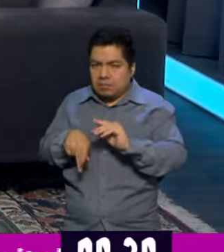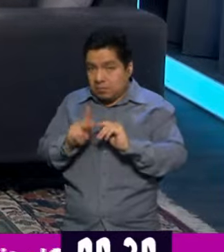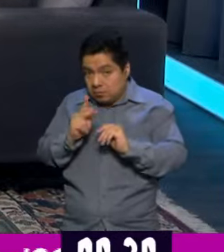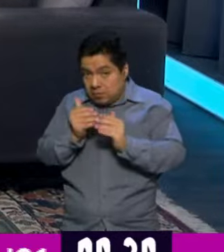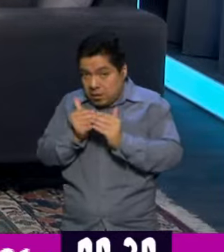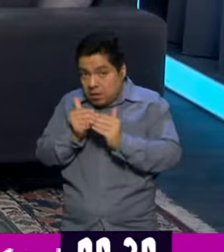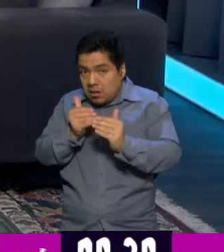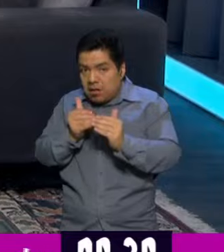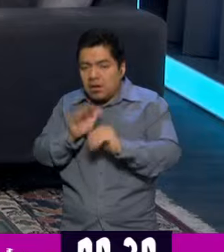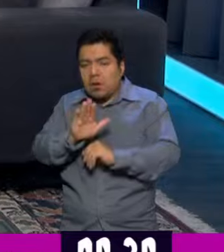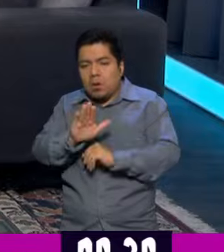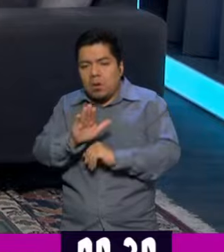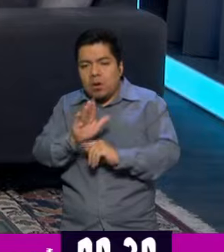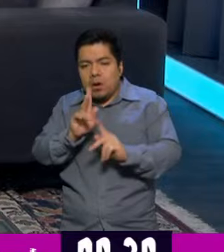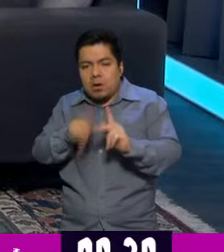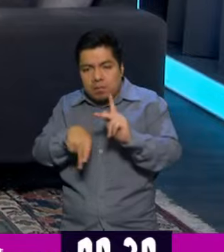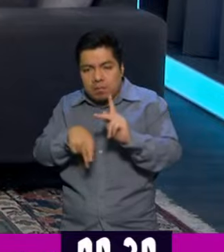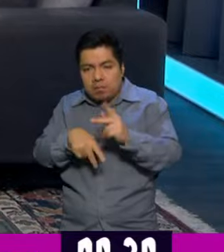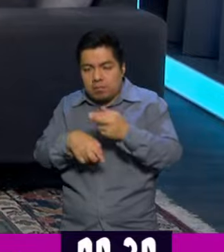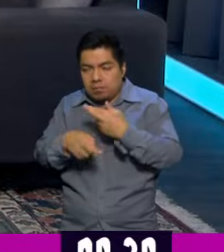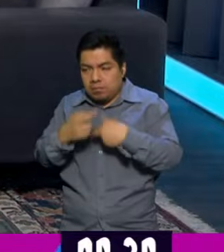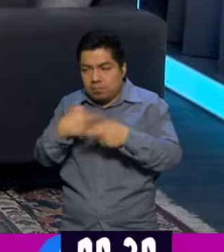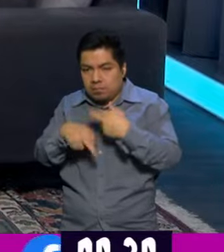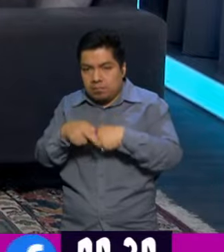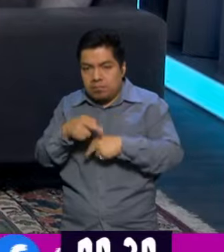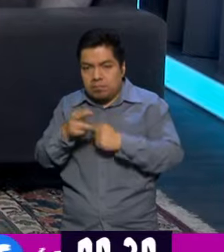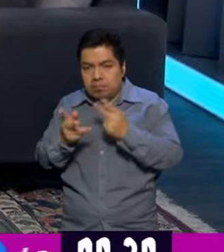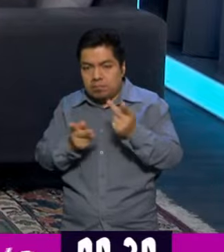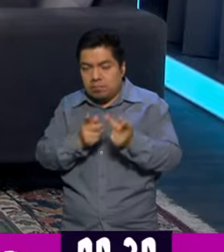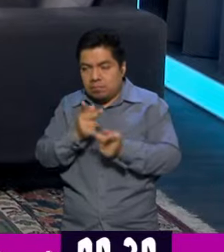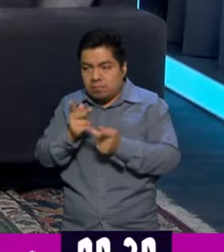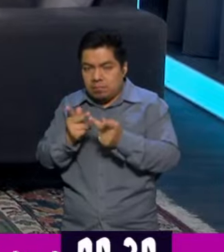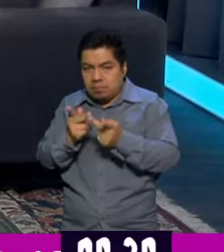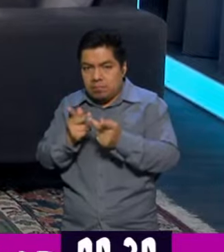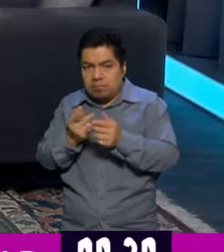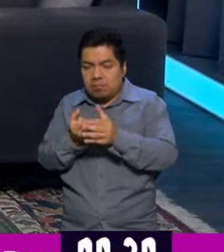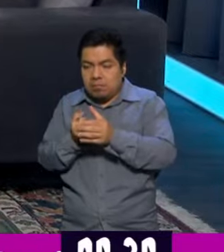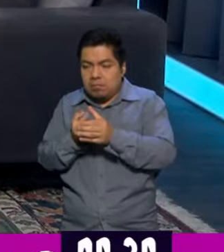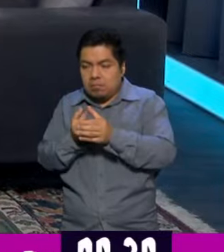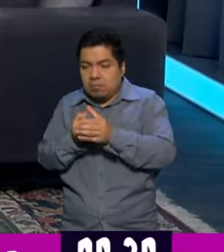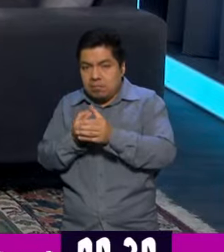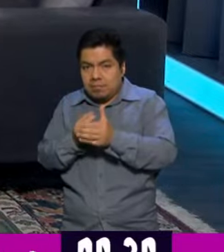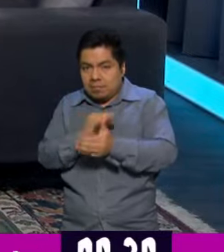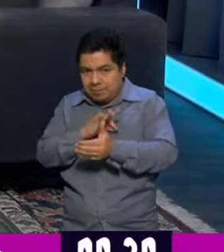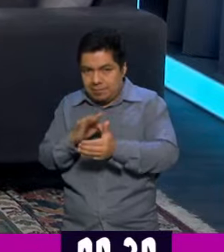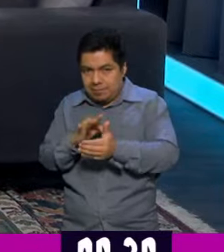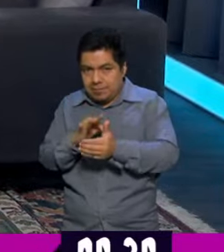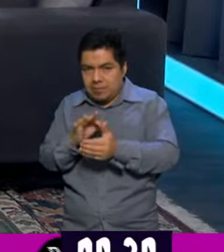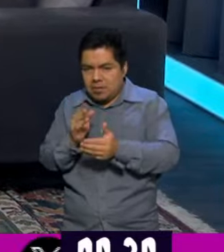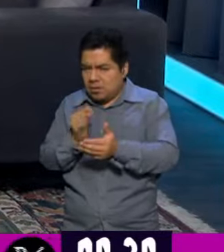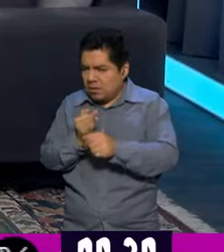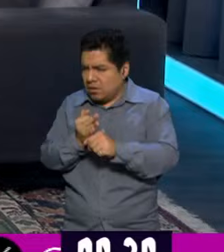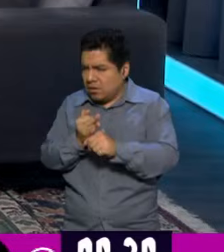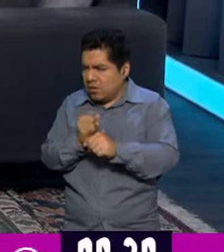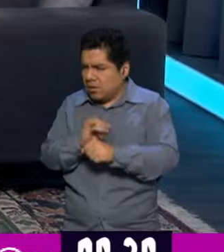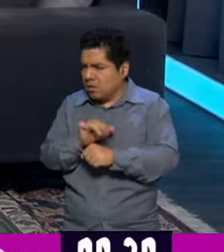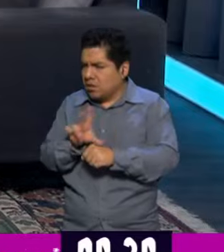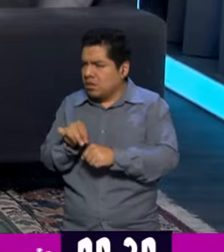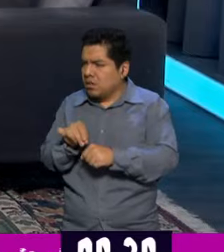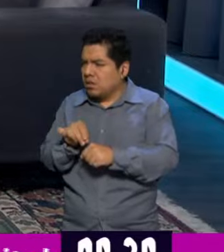No, antes, espérame, la pausa y regresando le hacemos una pregunta para que te lleves una vela. Ah, sí, regresando o de una vez.